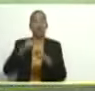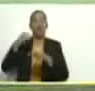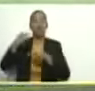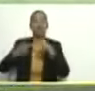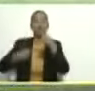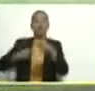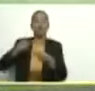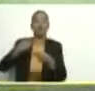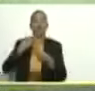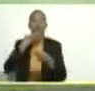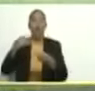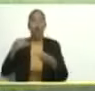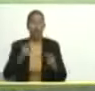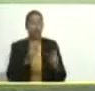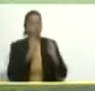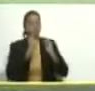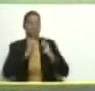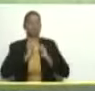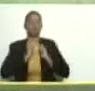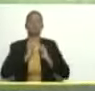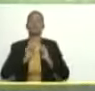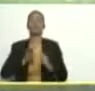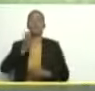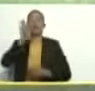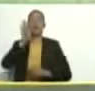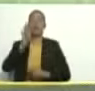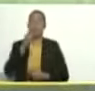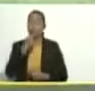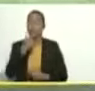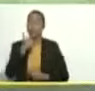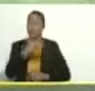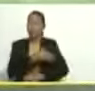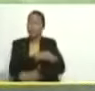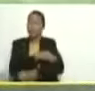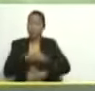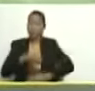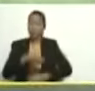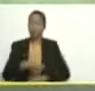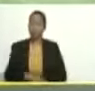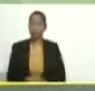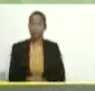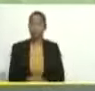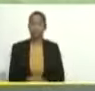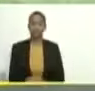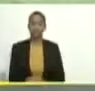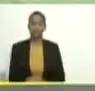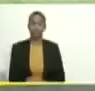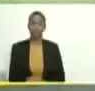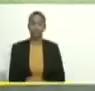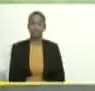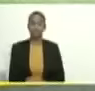en herencia brillante y en herencia poderosa. Aquí está, mira, el plan de la patria, Jorge Rodríguez.